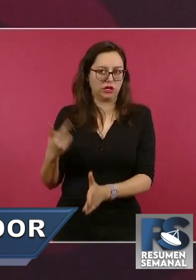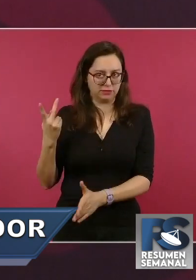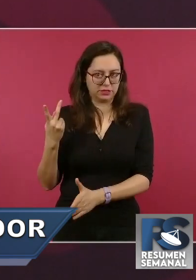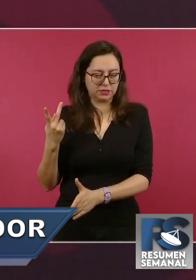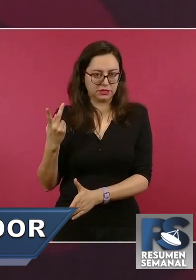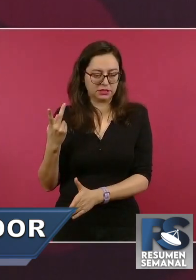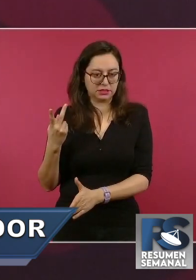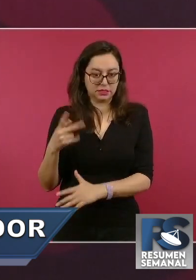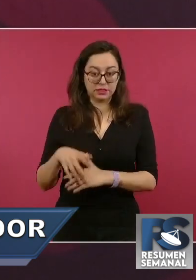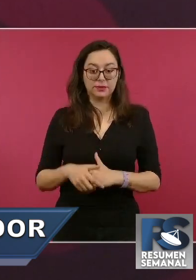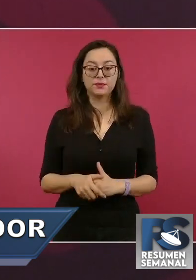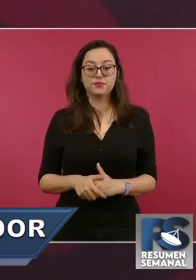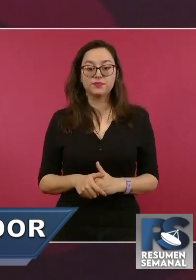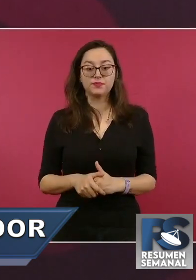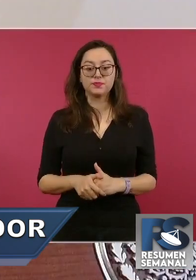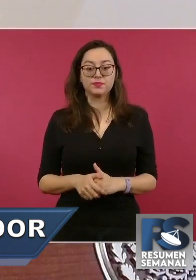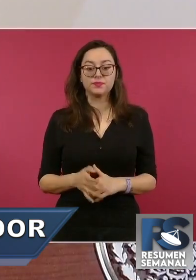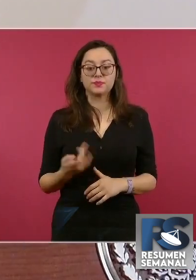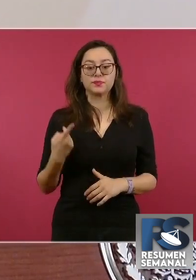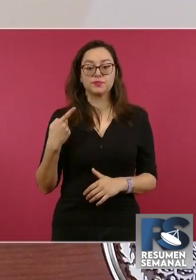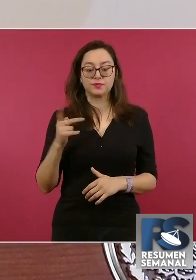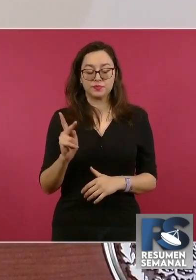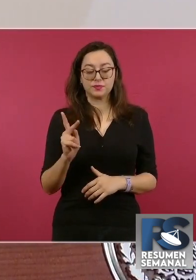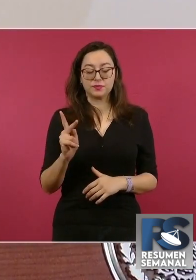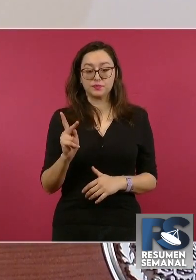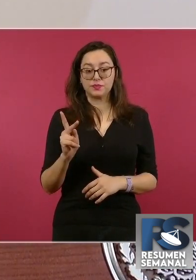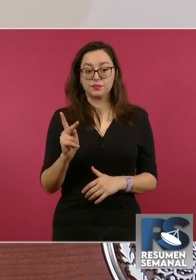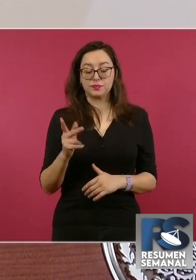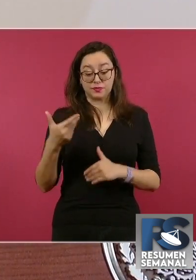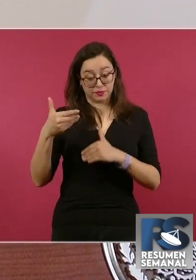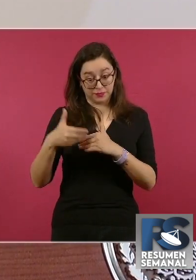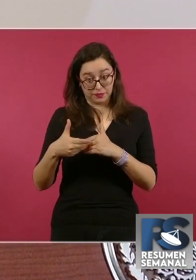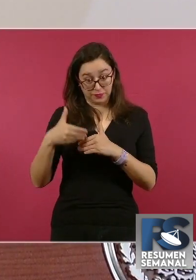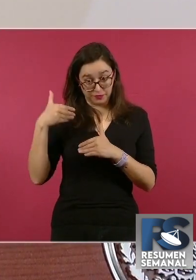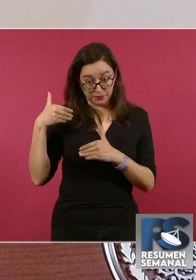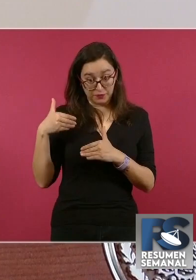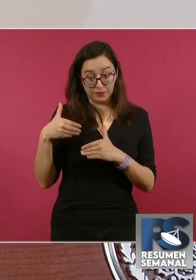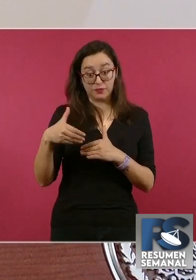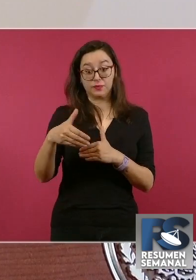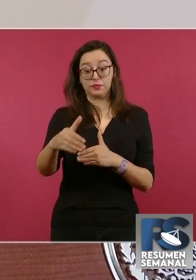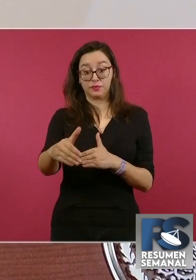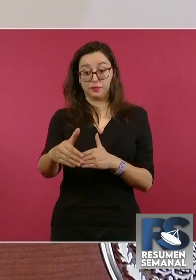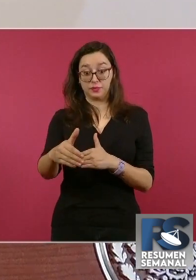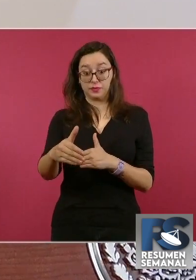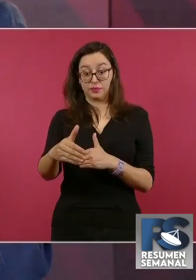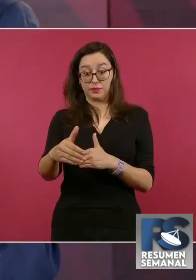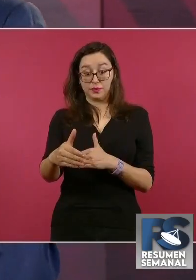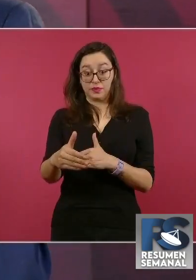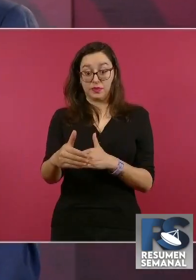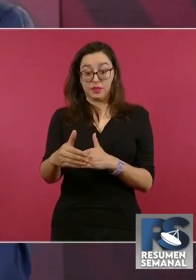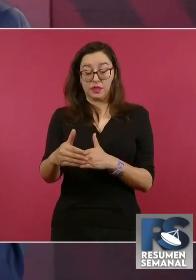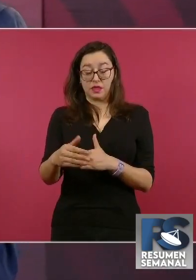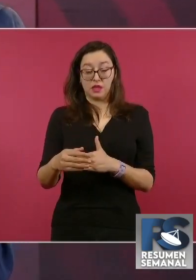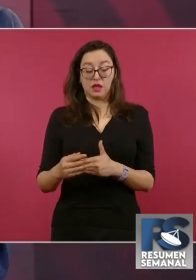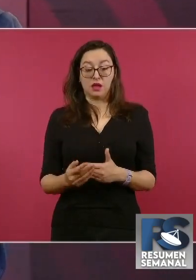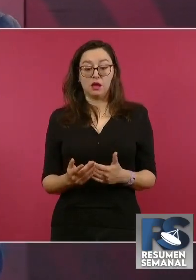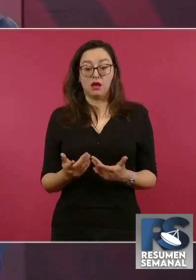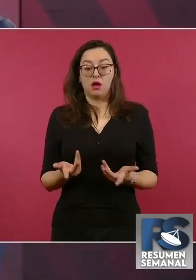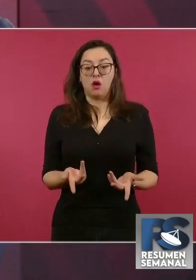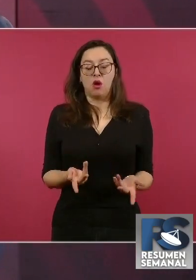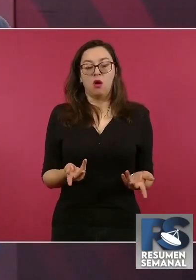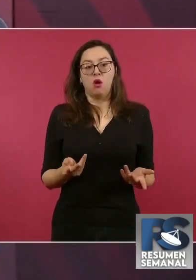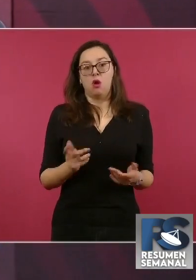pero que hacia delante sí eh el